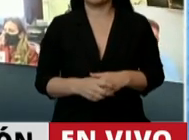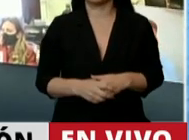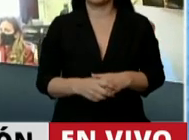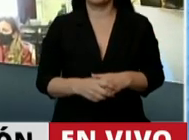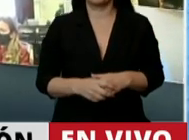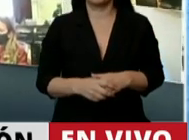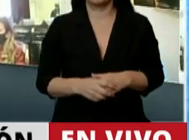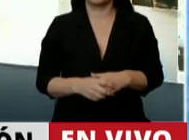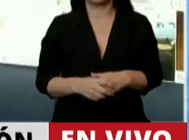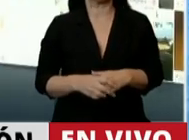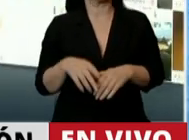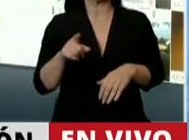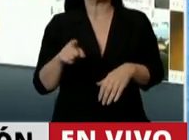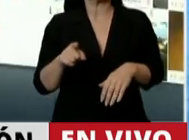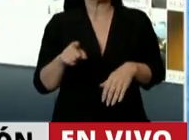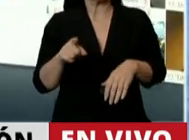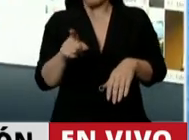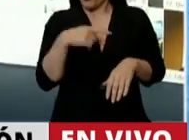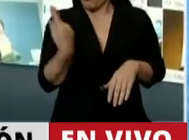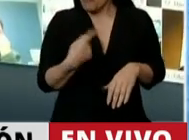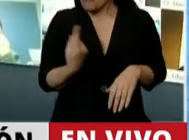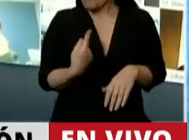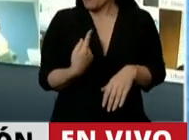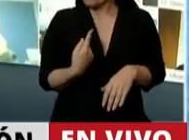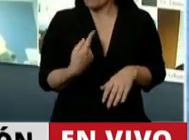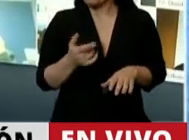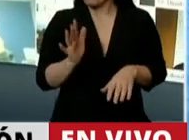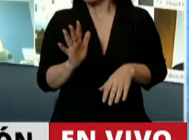Nosotros, sin eufemismos,